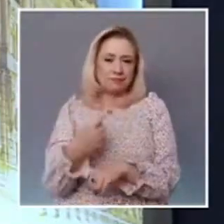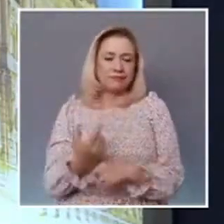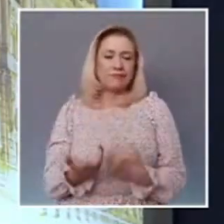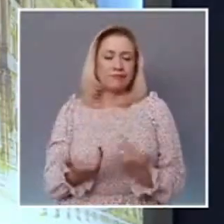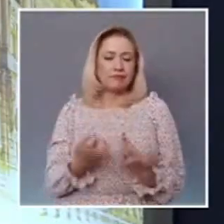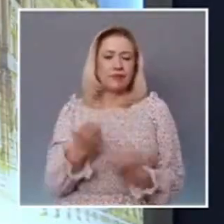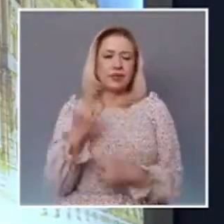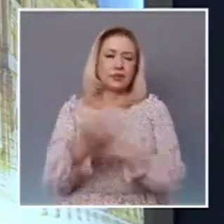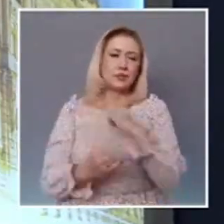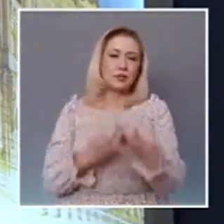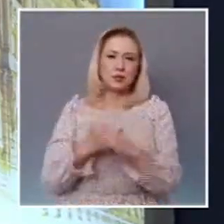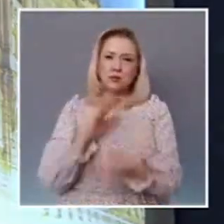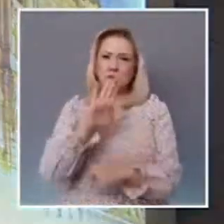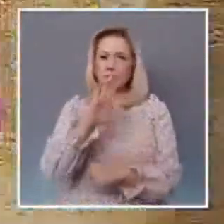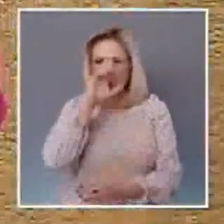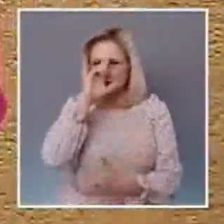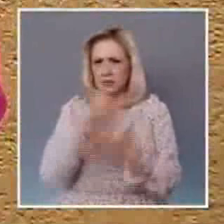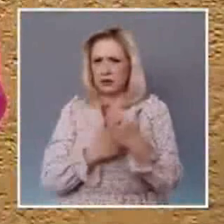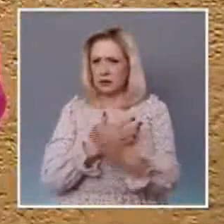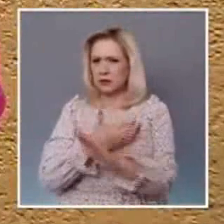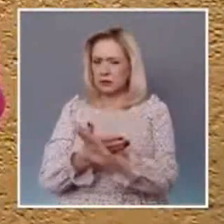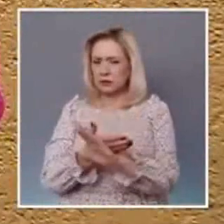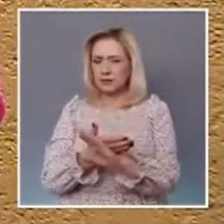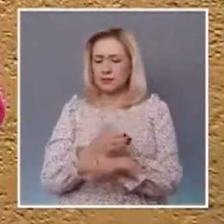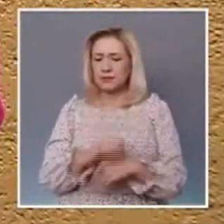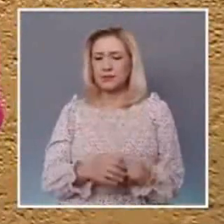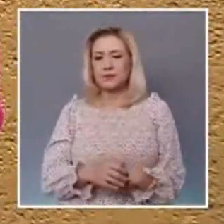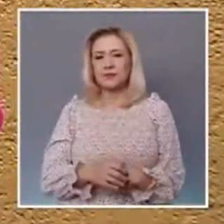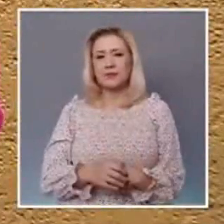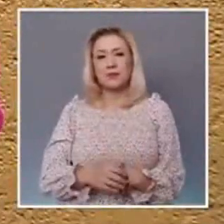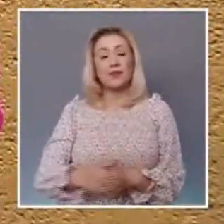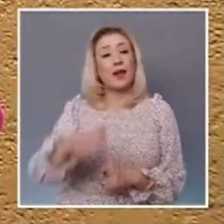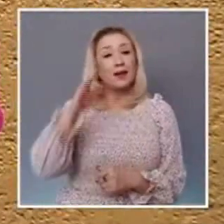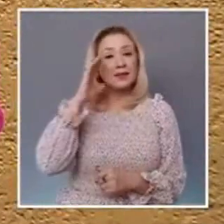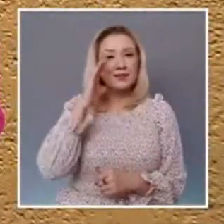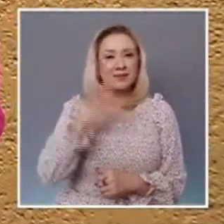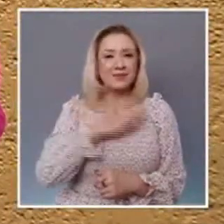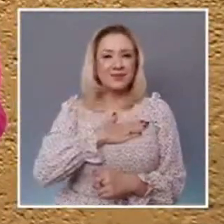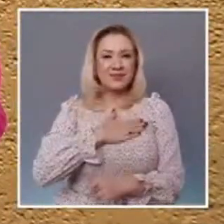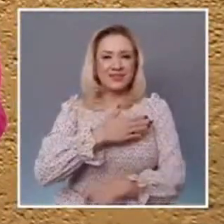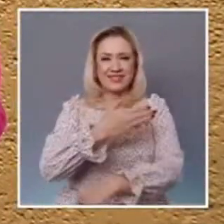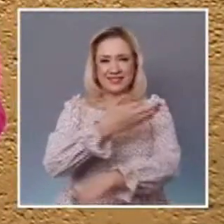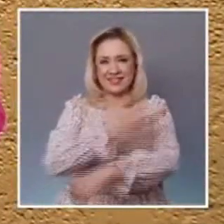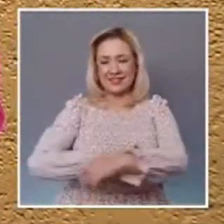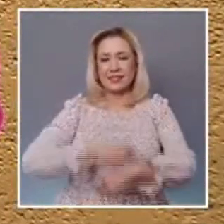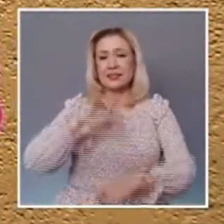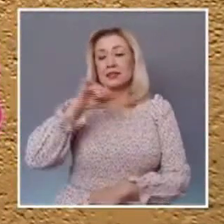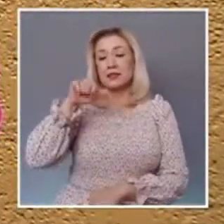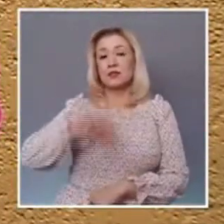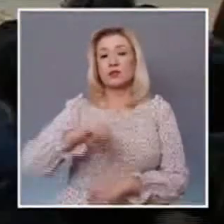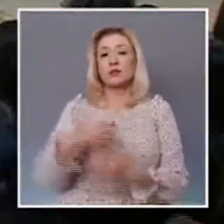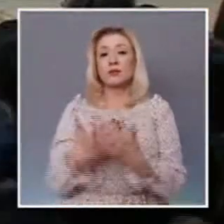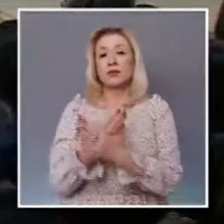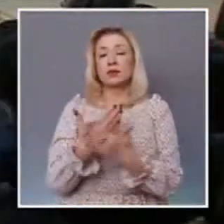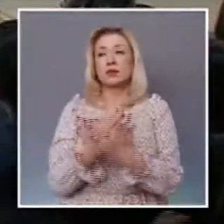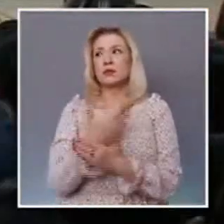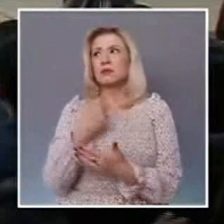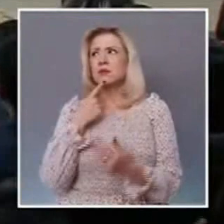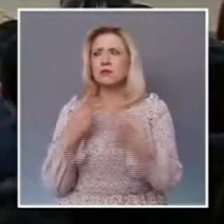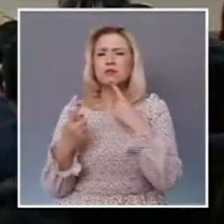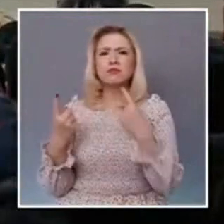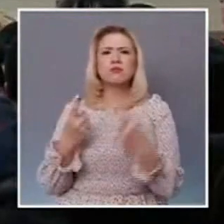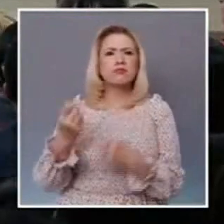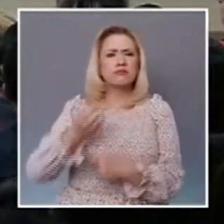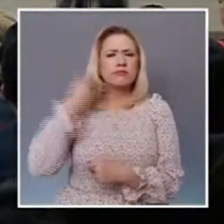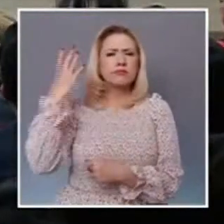Muy buenas tardes, te comento que esta mañana, en el marco del Día Internacional de la Eliminación de la Violencia contra las Mujeres,